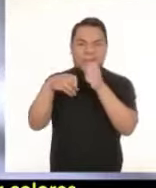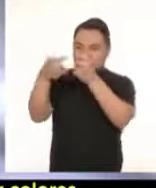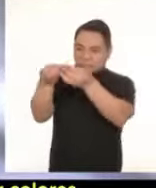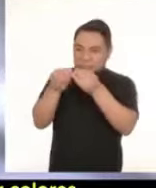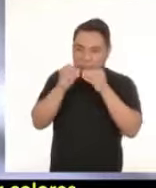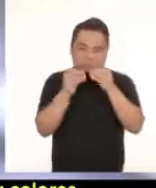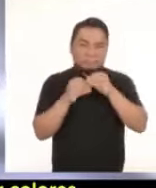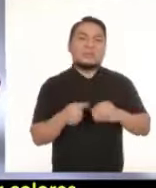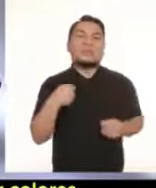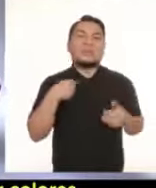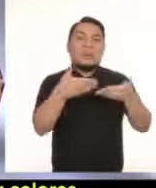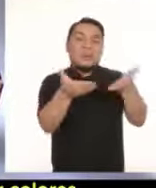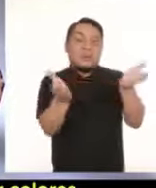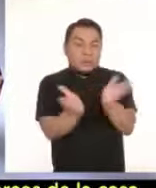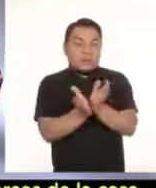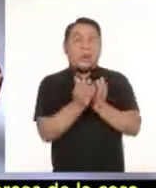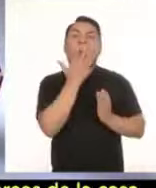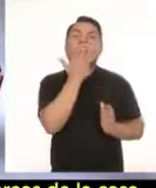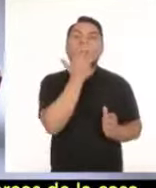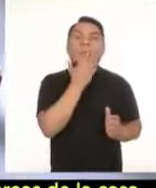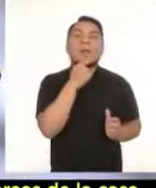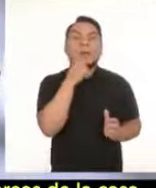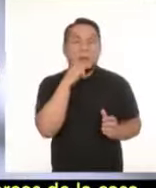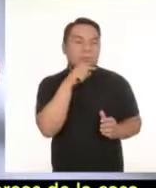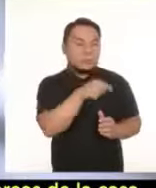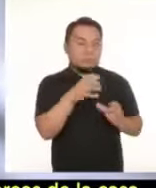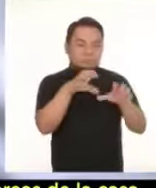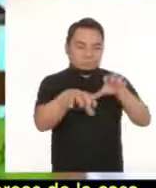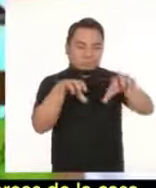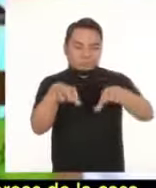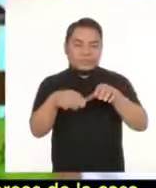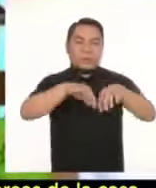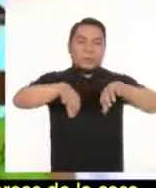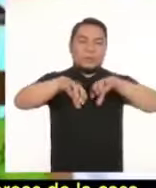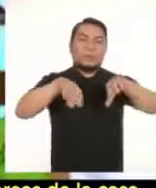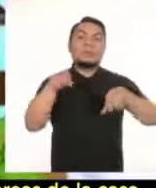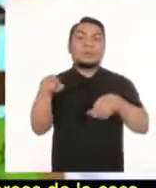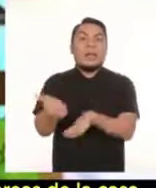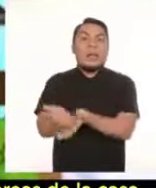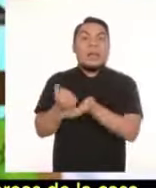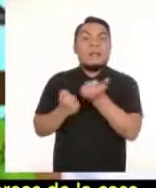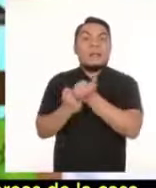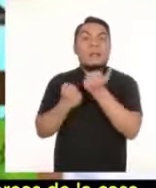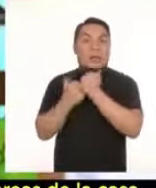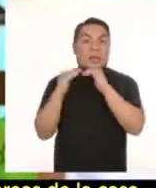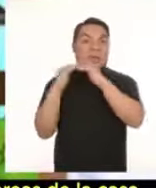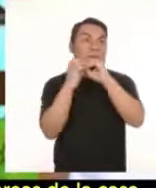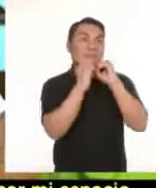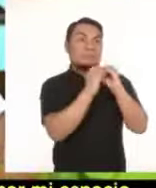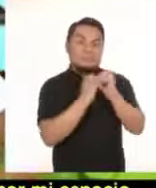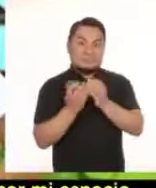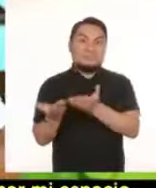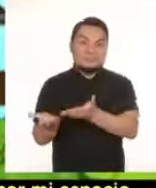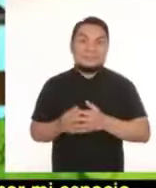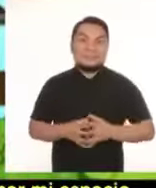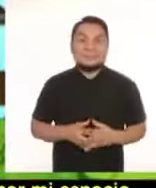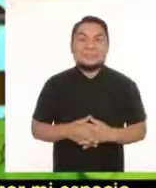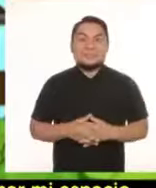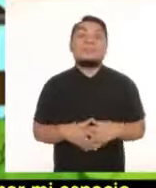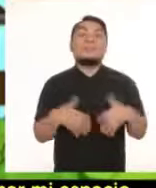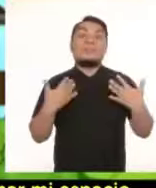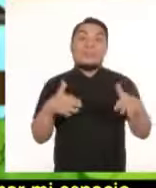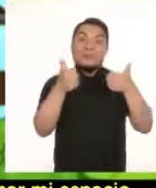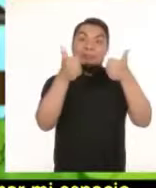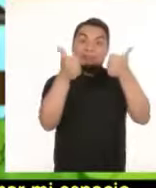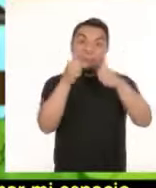los pares de medias por colores y de pasadita también me da su apoyo con las tareas de la casa. ¡Qué